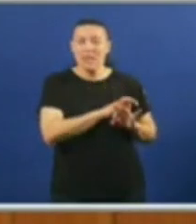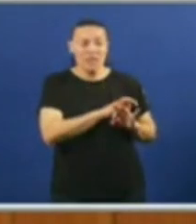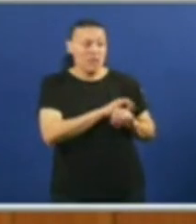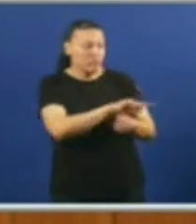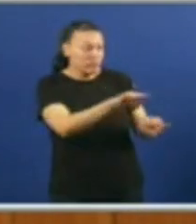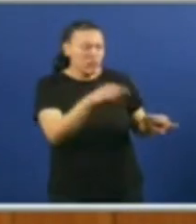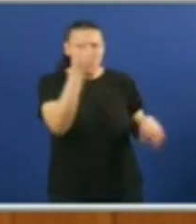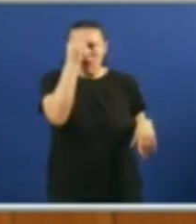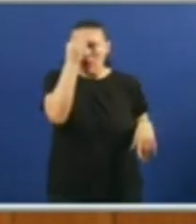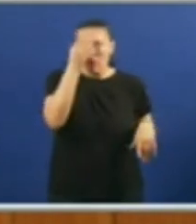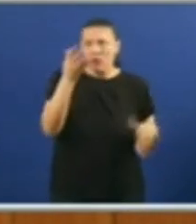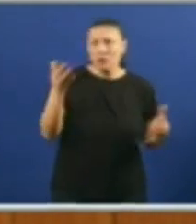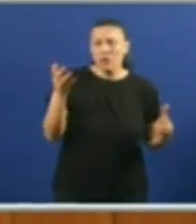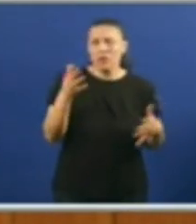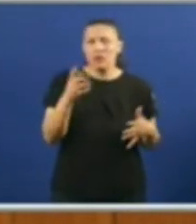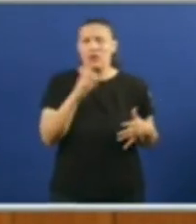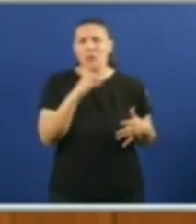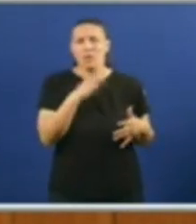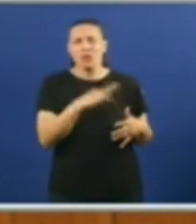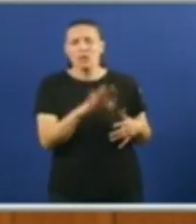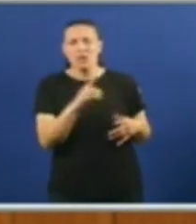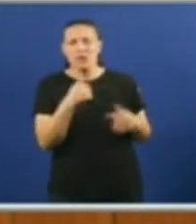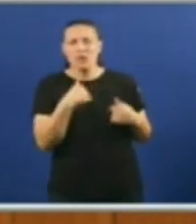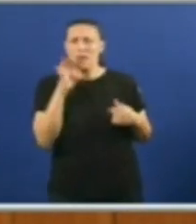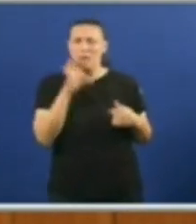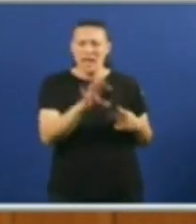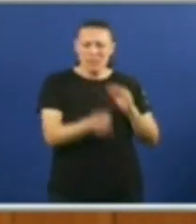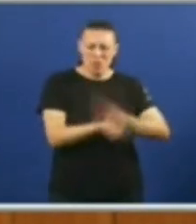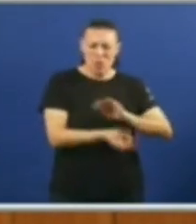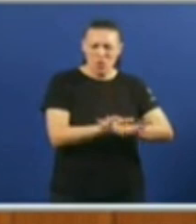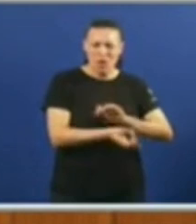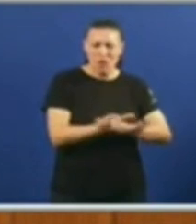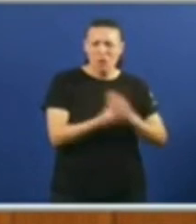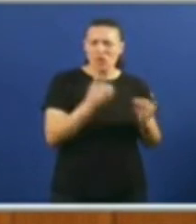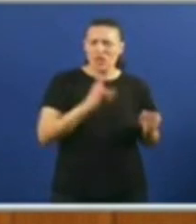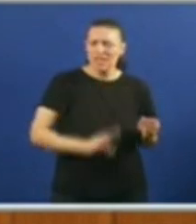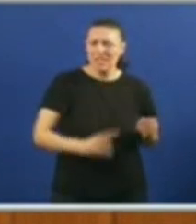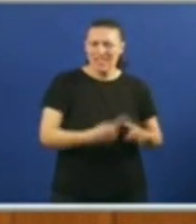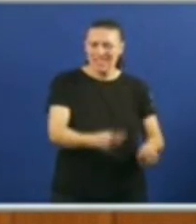facer a pregunta de como é posible que, sendo un país que produce electricidade a